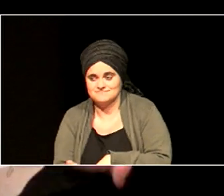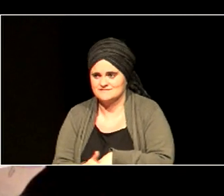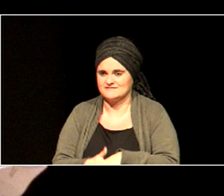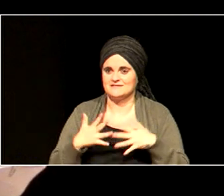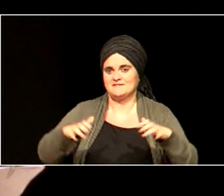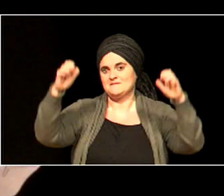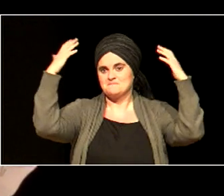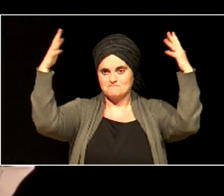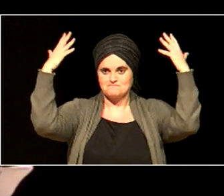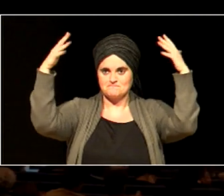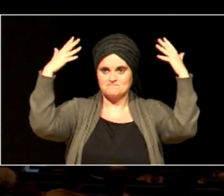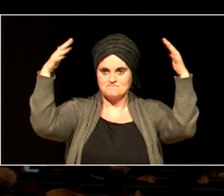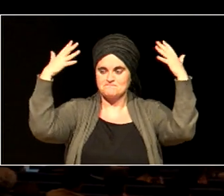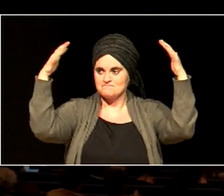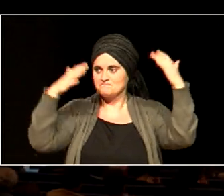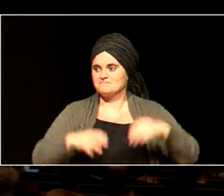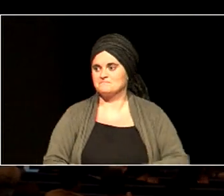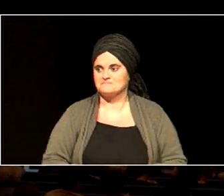aburrido.